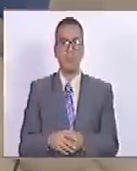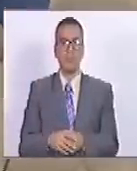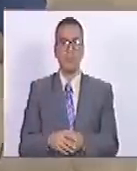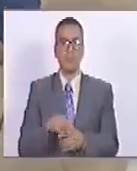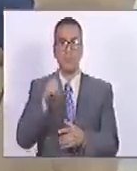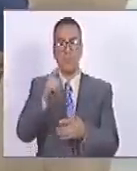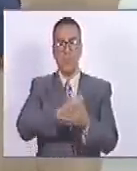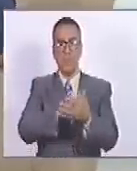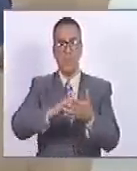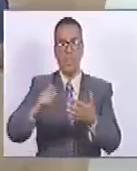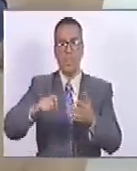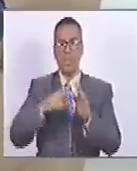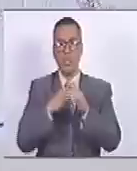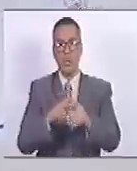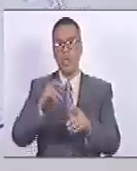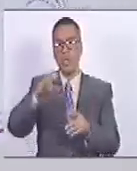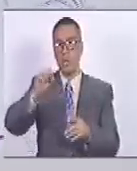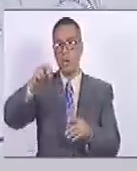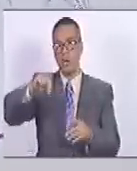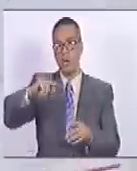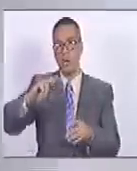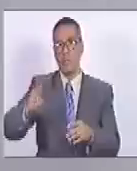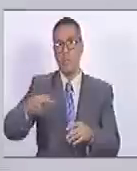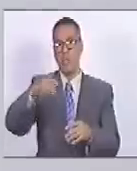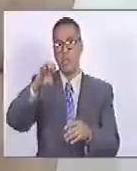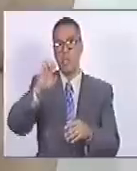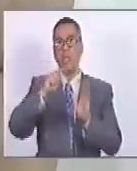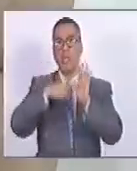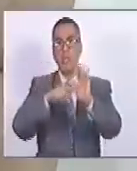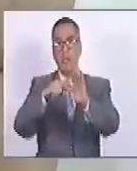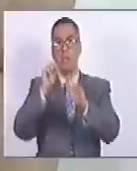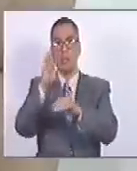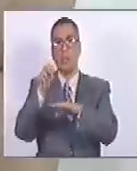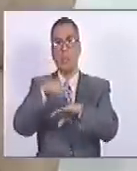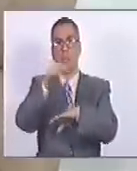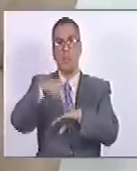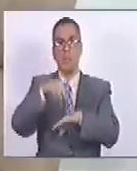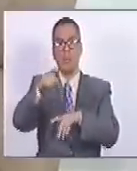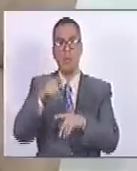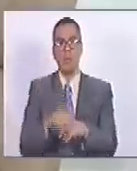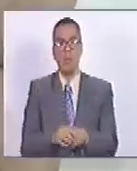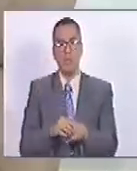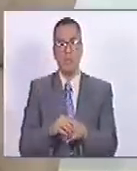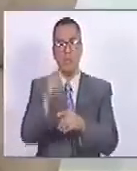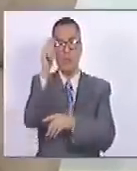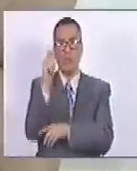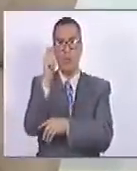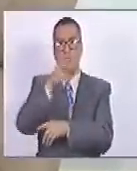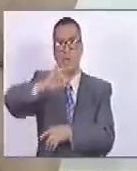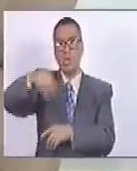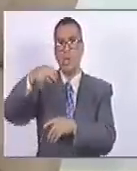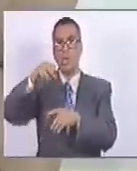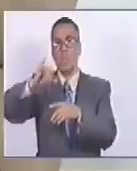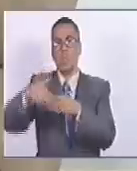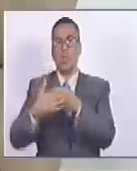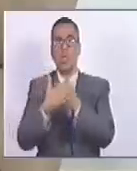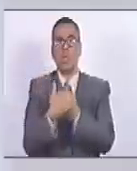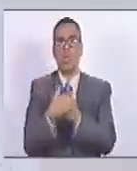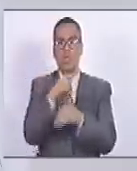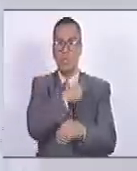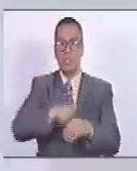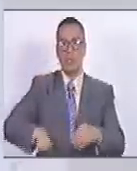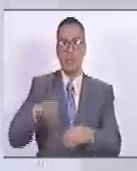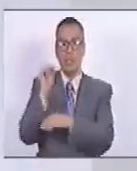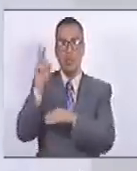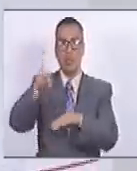Aquí está la carta de renuncia de Enrique Márquez ante la Asamblea Nacional. Ciudadano, diputado Jorge Rodríguez,